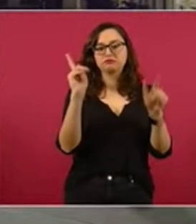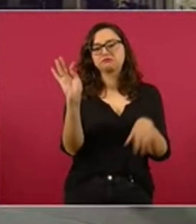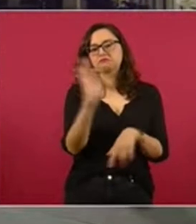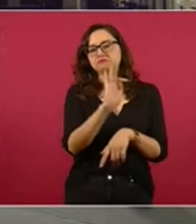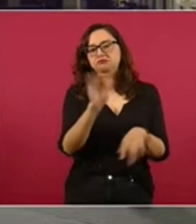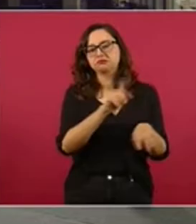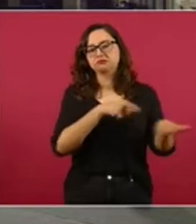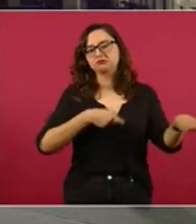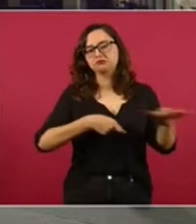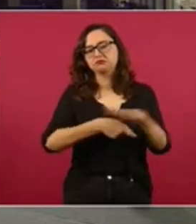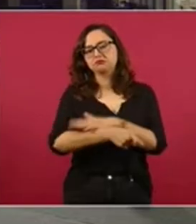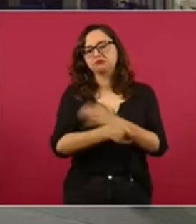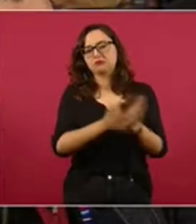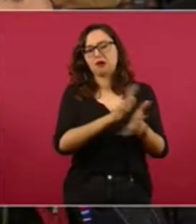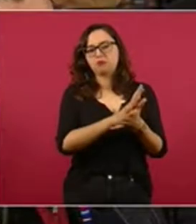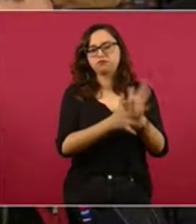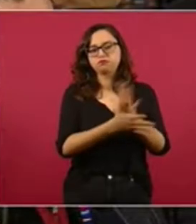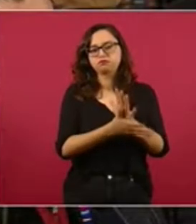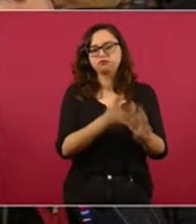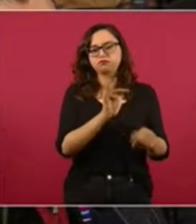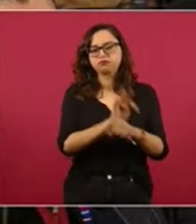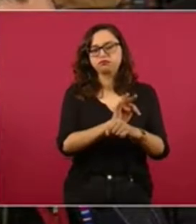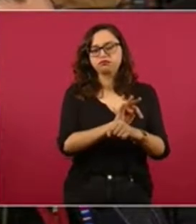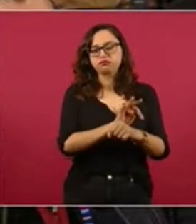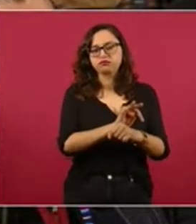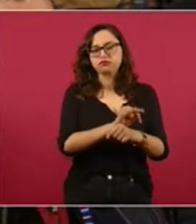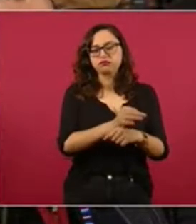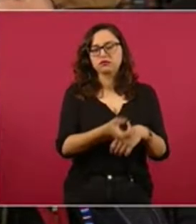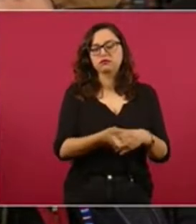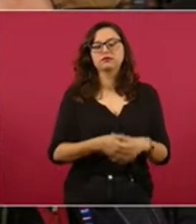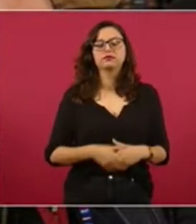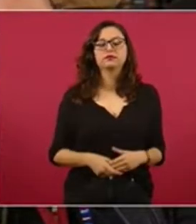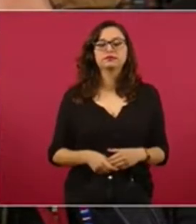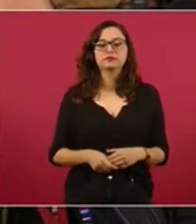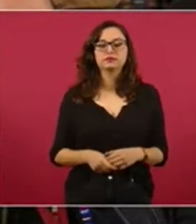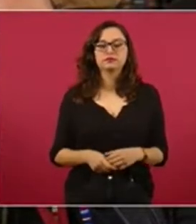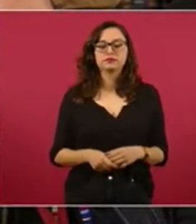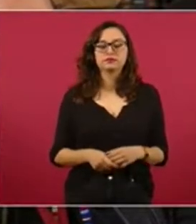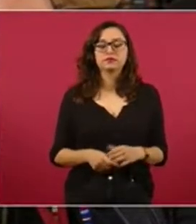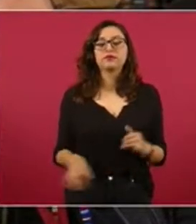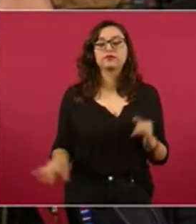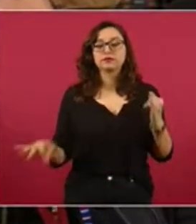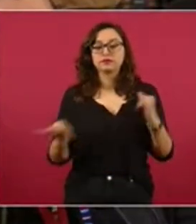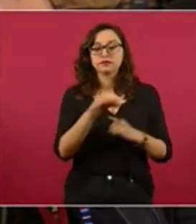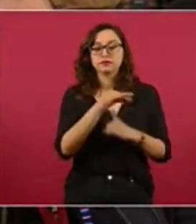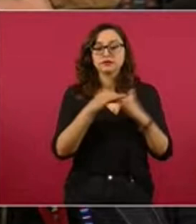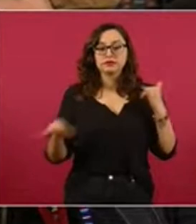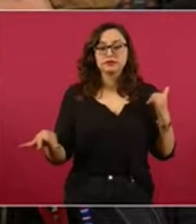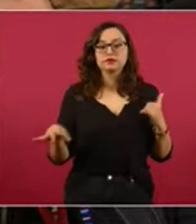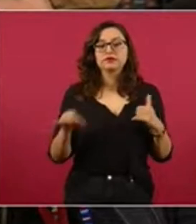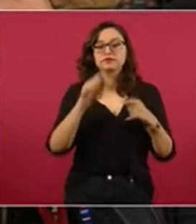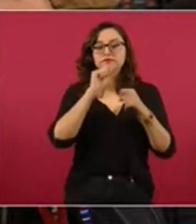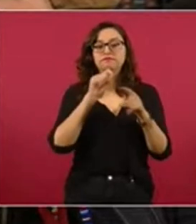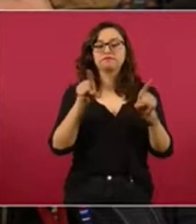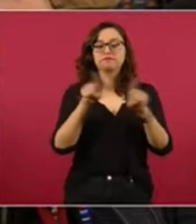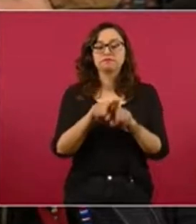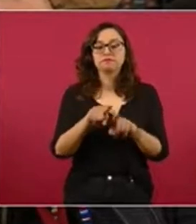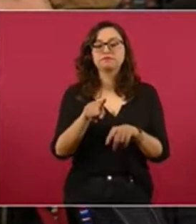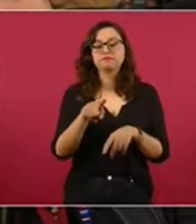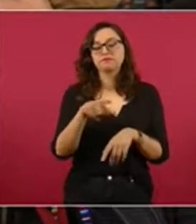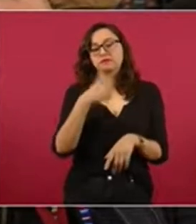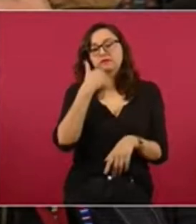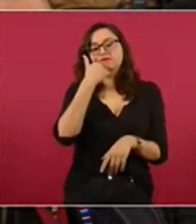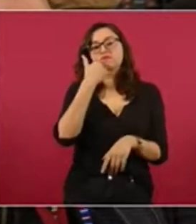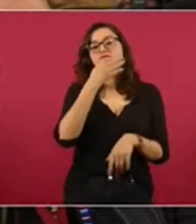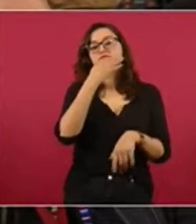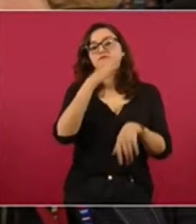comprando su libertad o por influyentismo o corrupción. Y finalmente, presidente, en este momento quiero hacer responsable